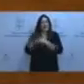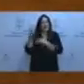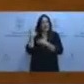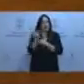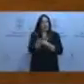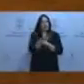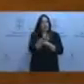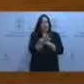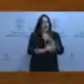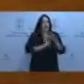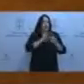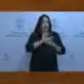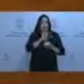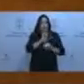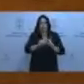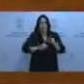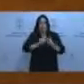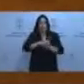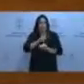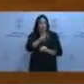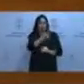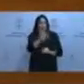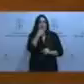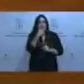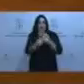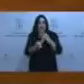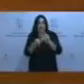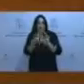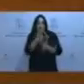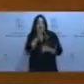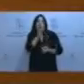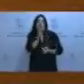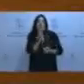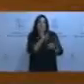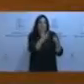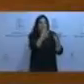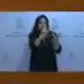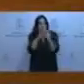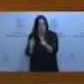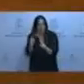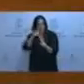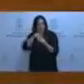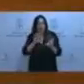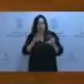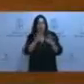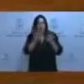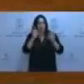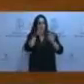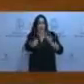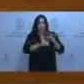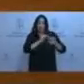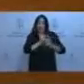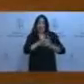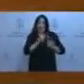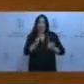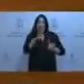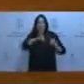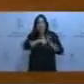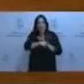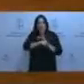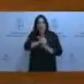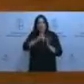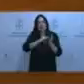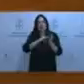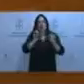rosario de incumplimientos a su palabra dada a distintos sectores de la comunidad educativa y que la gestión del sistema